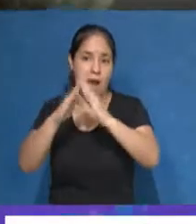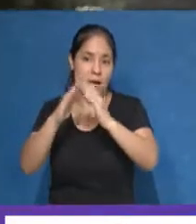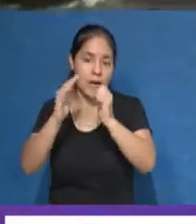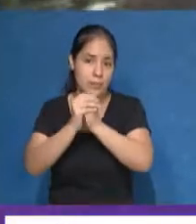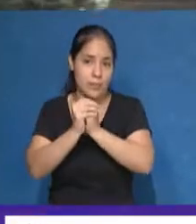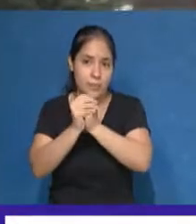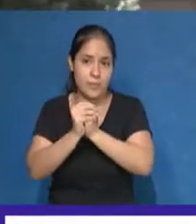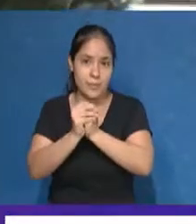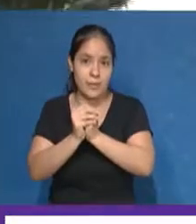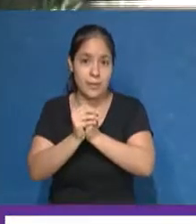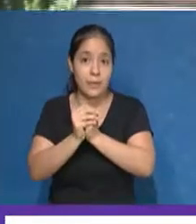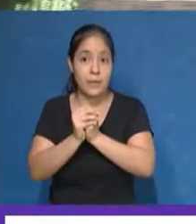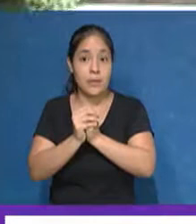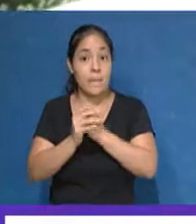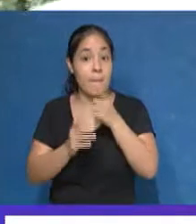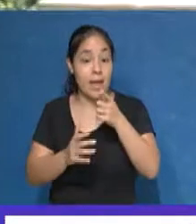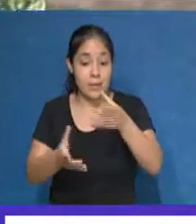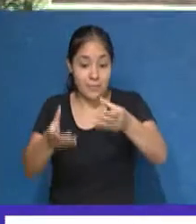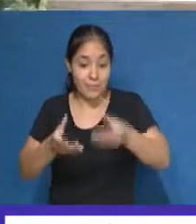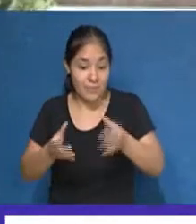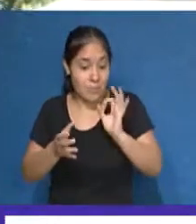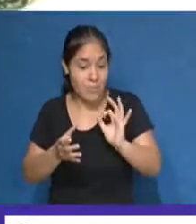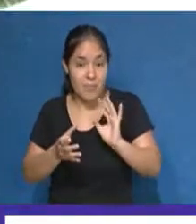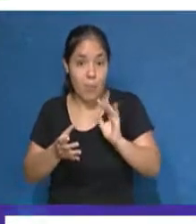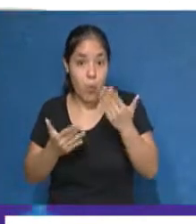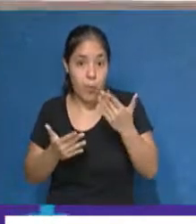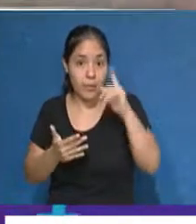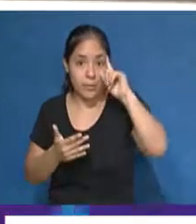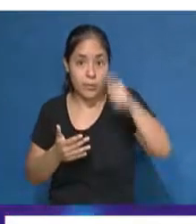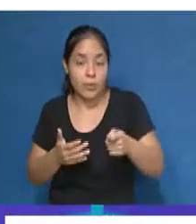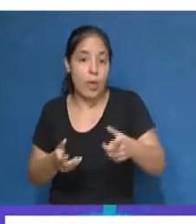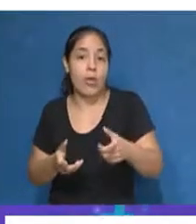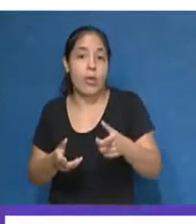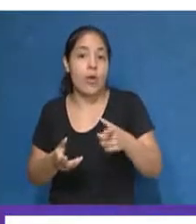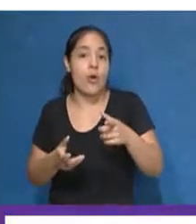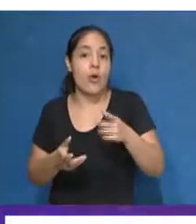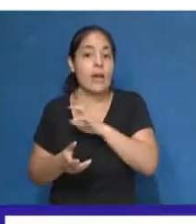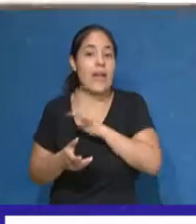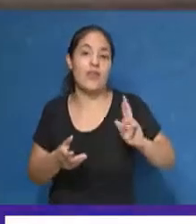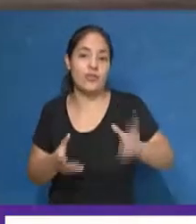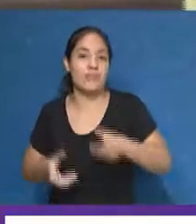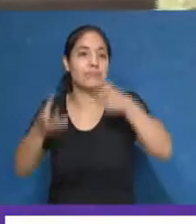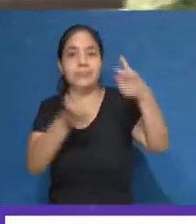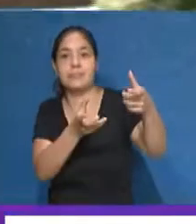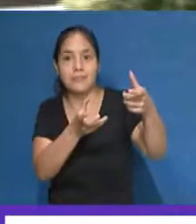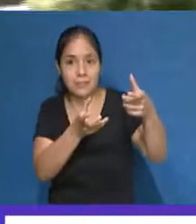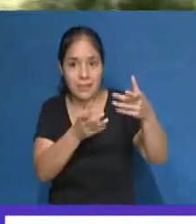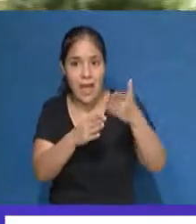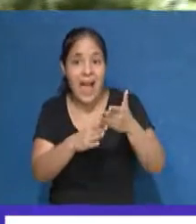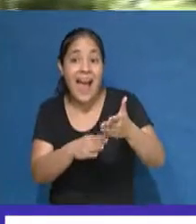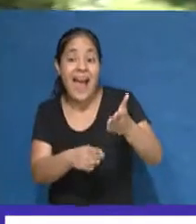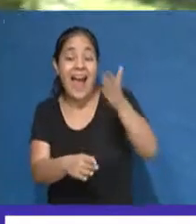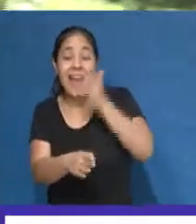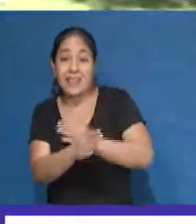en un estado de ser elevado, tengo entendido, a un tribunal eclesiástico. ¿Es anterior a esta denuncia? Es anterior a la